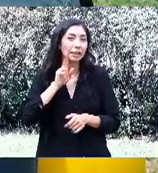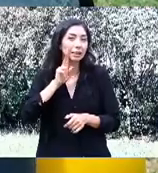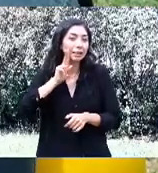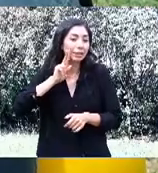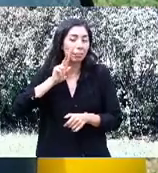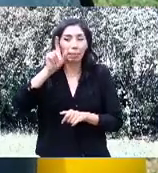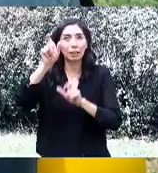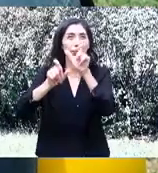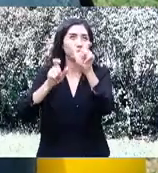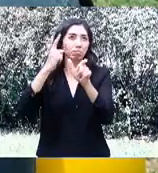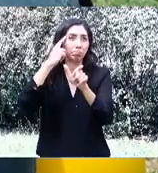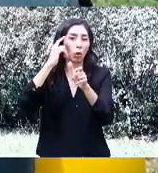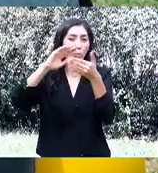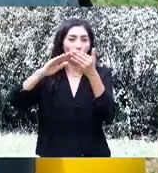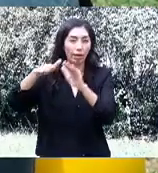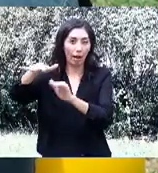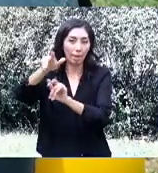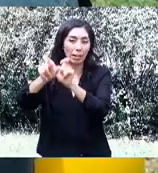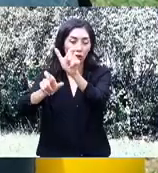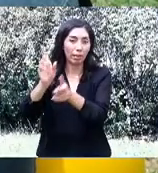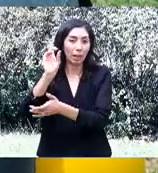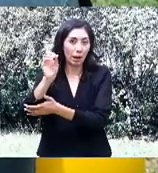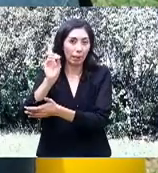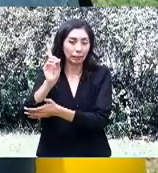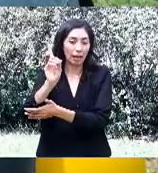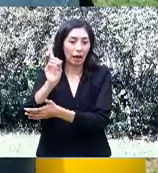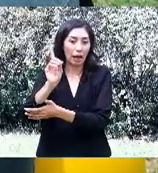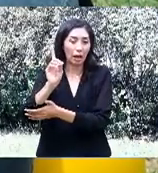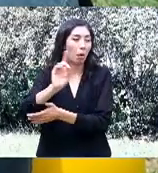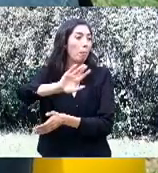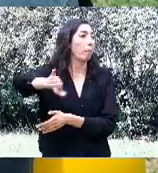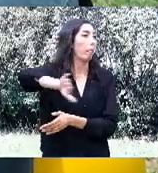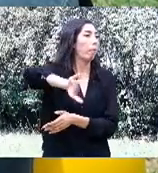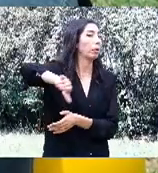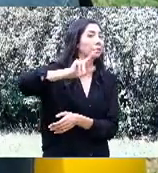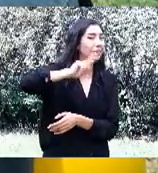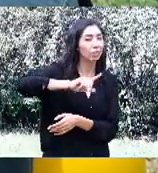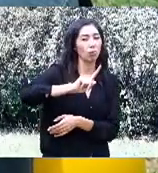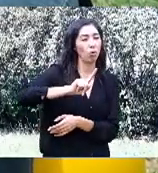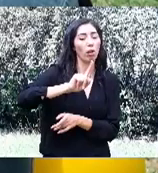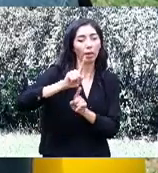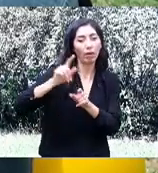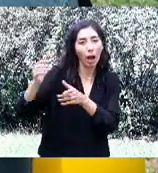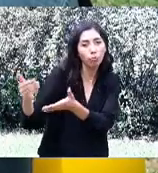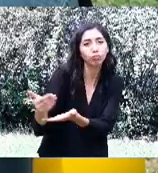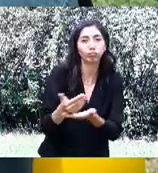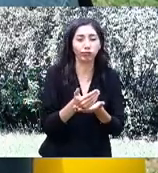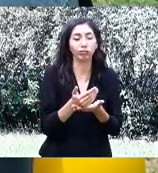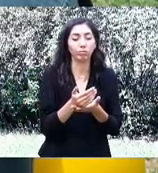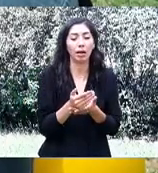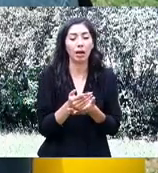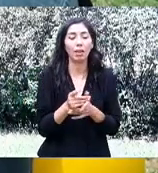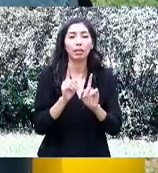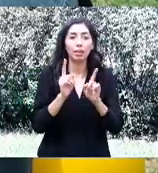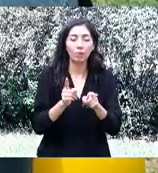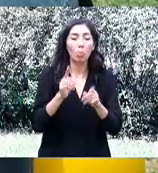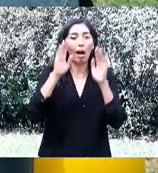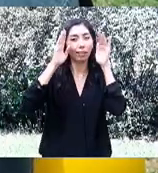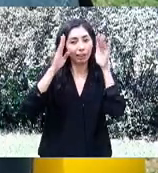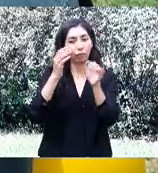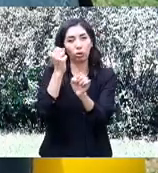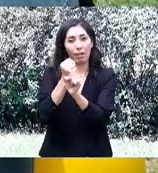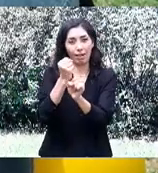pero pensando las comunidades de personas en situación de discapacidad Entonces siempre como dices tú estar muy atentas a trabajar porque